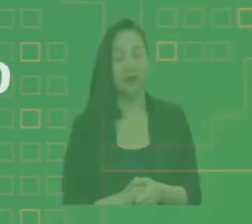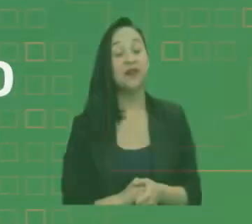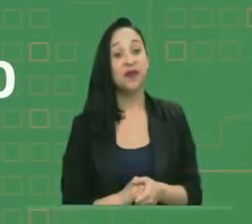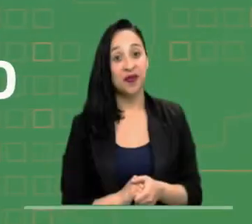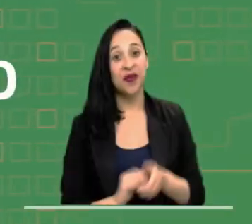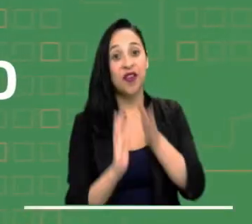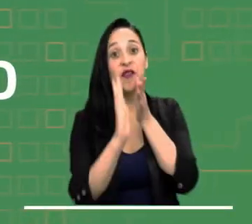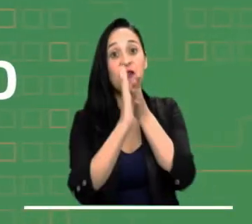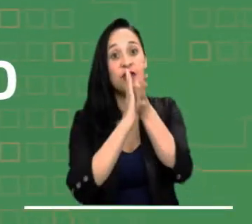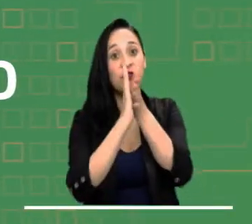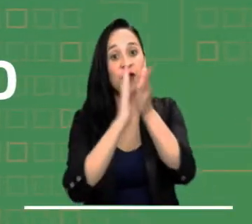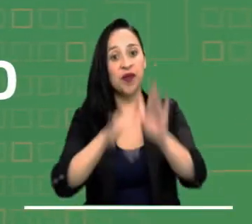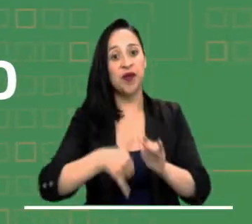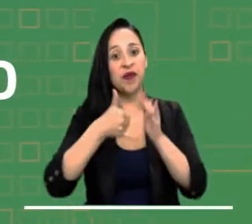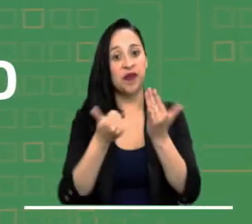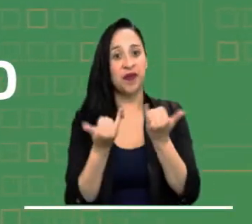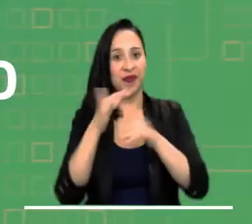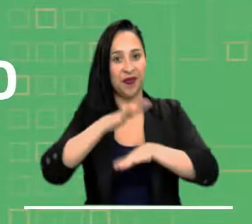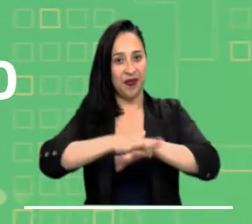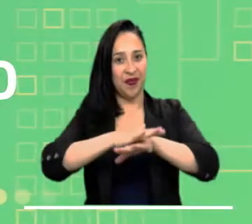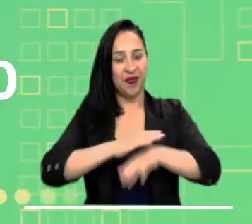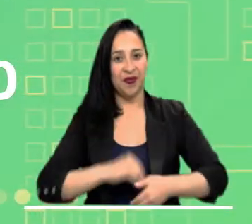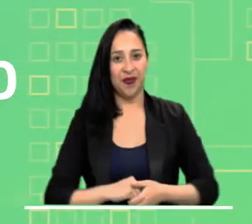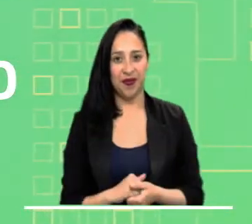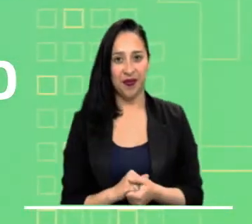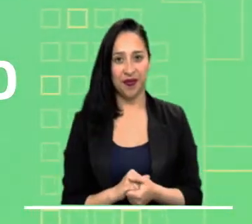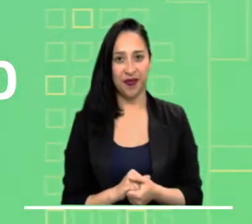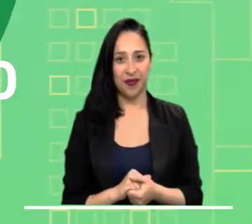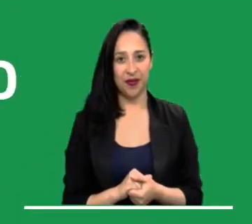Veamos el tiempo para esta tarde.